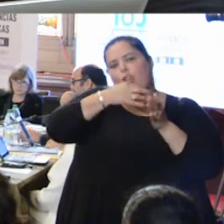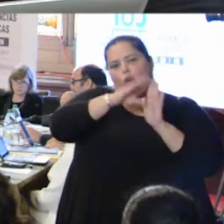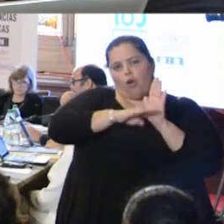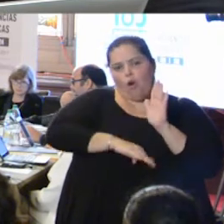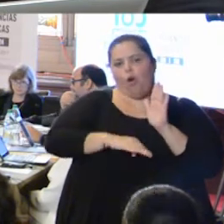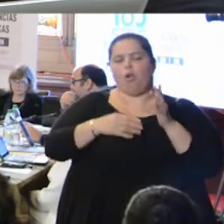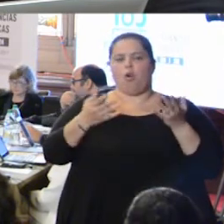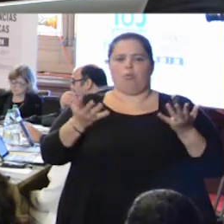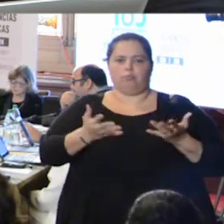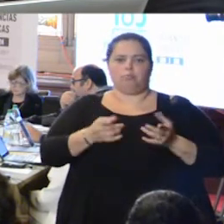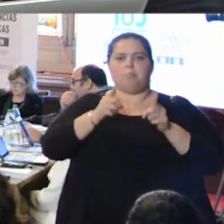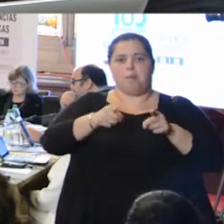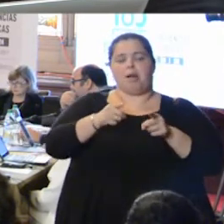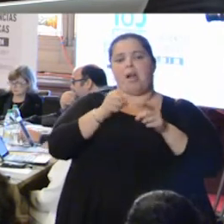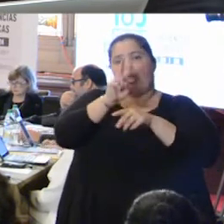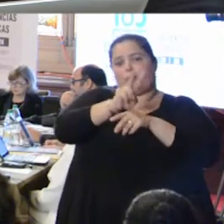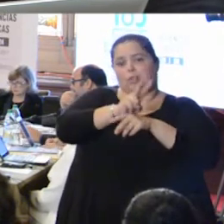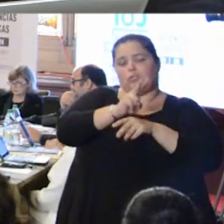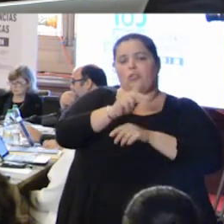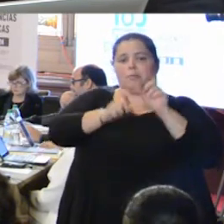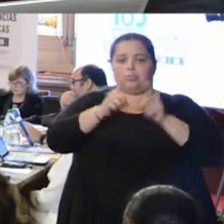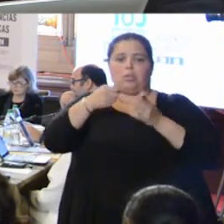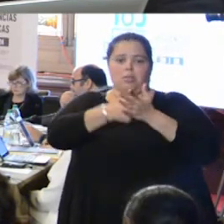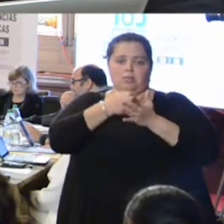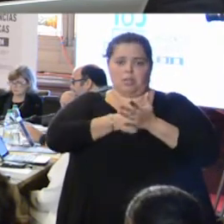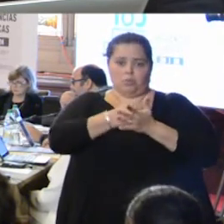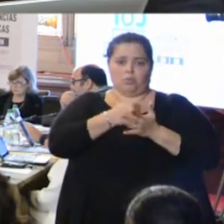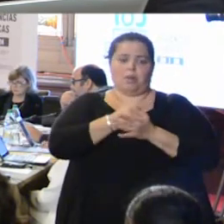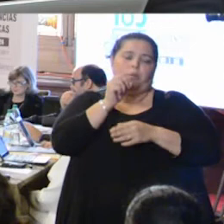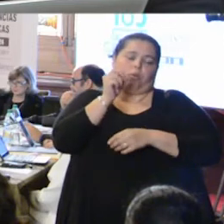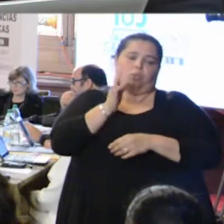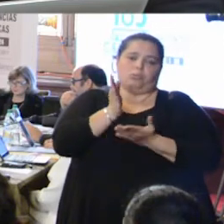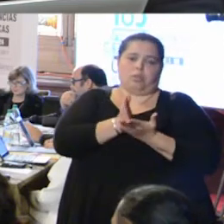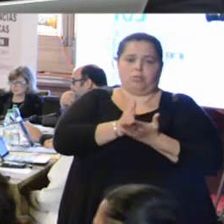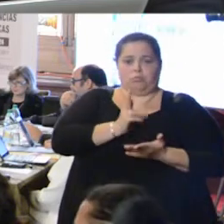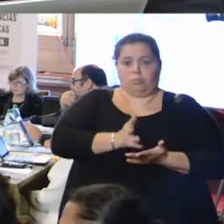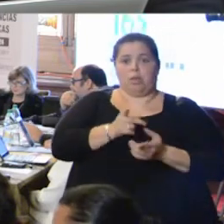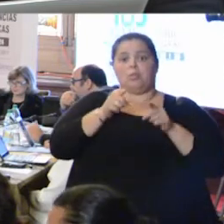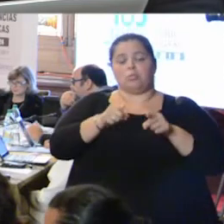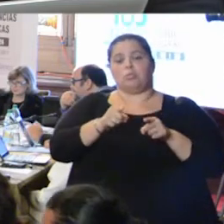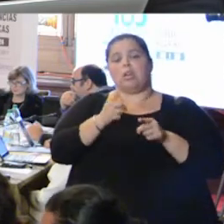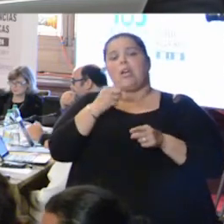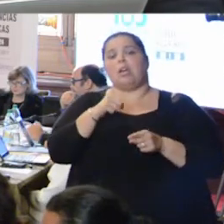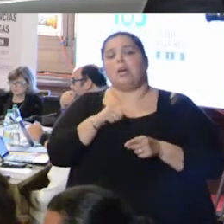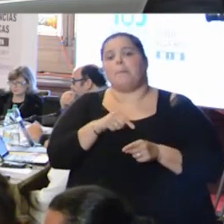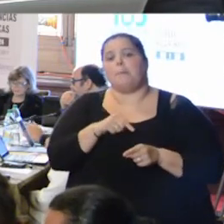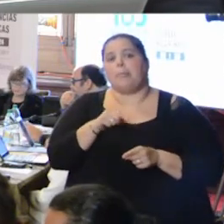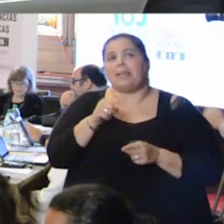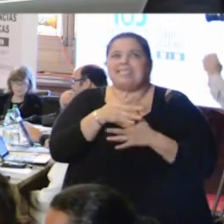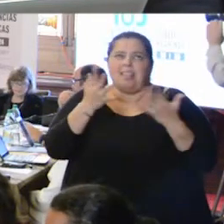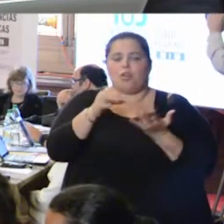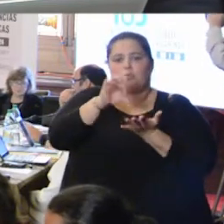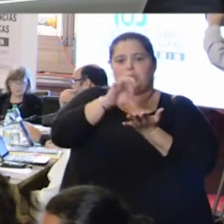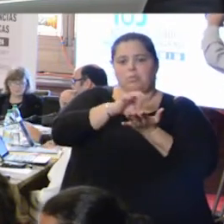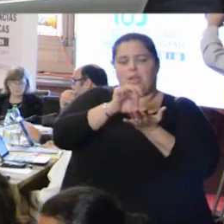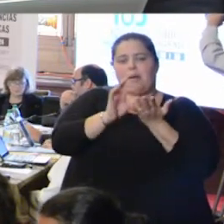de las defensoras y defensoras, que sería entonces como resultado de un sistema nacional de protección para todos y todas. Así es